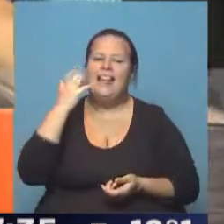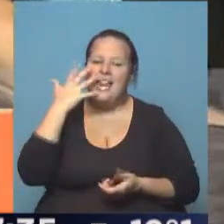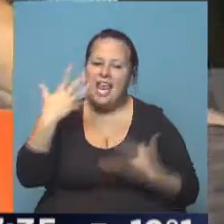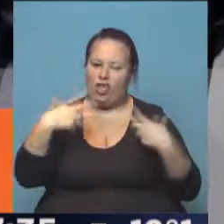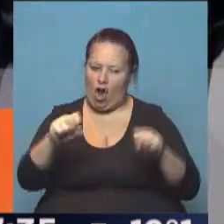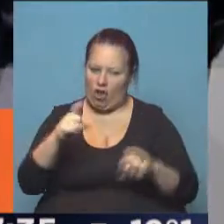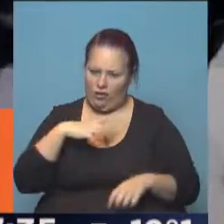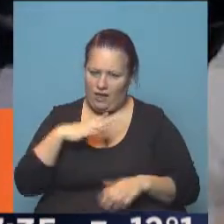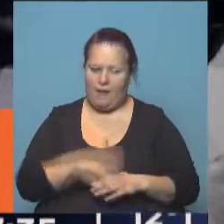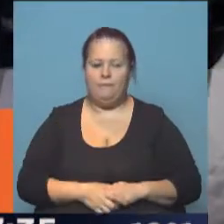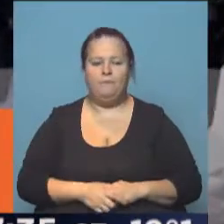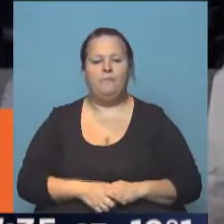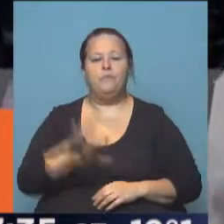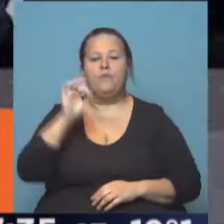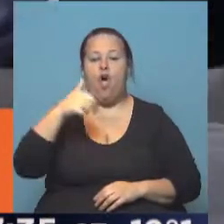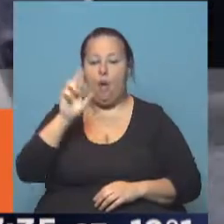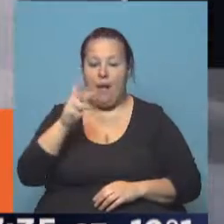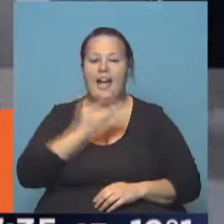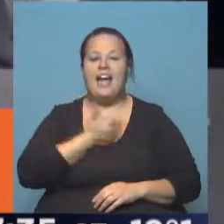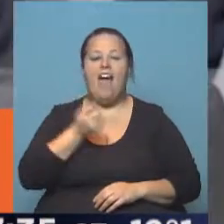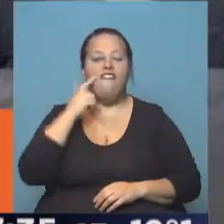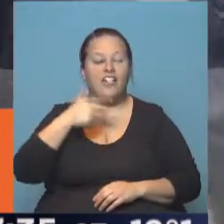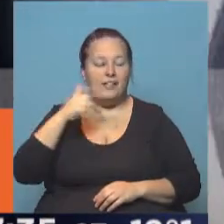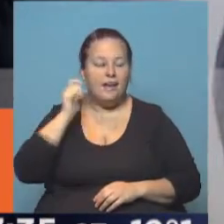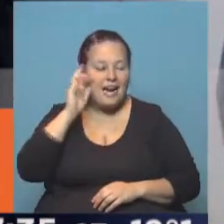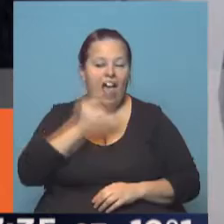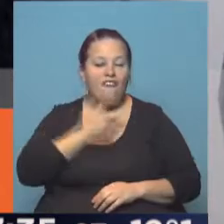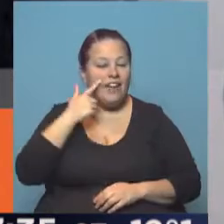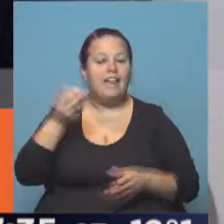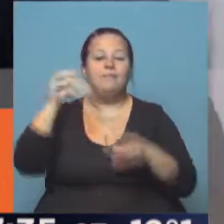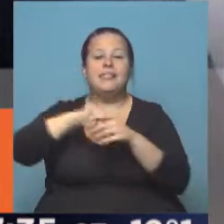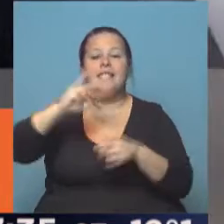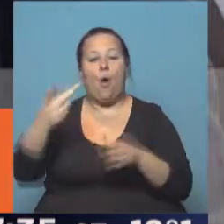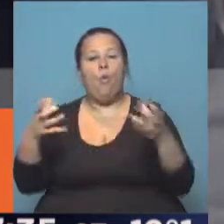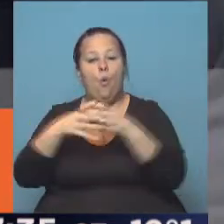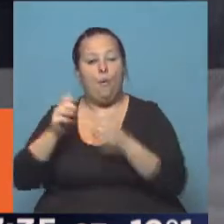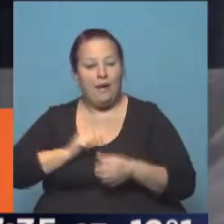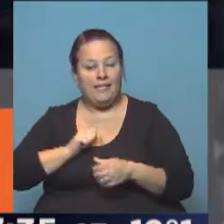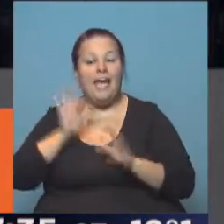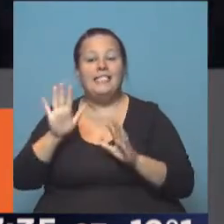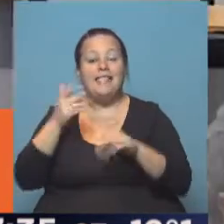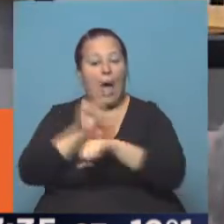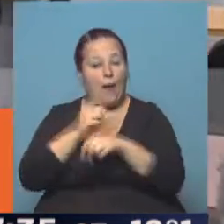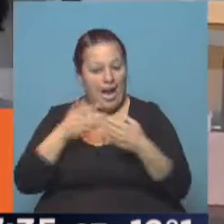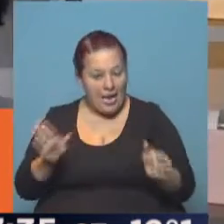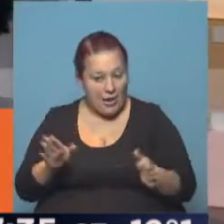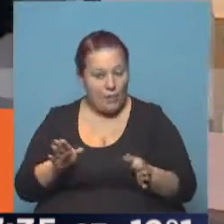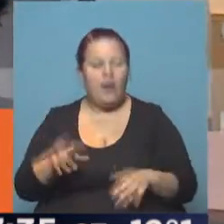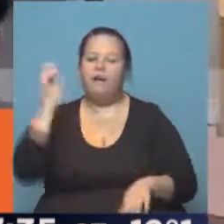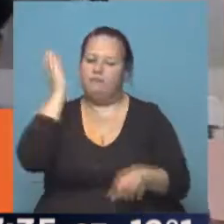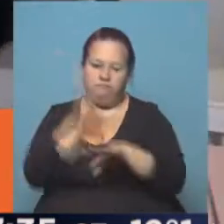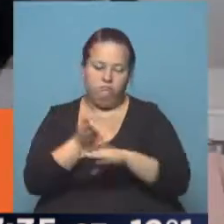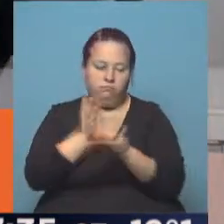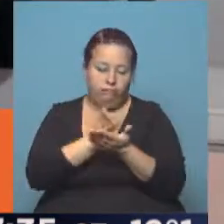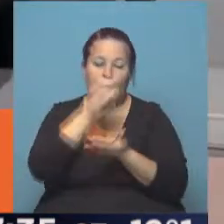para encontrar. Omar Graffiña, integrante de la segunda junta militar, que permanecía en libertad, fue condenado